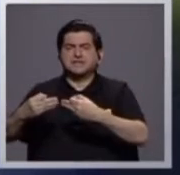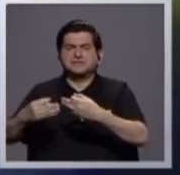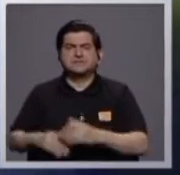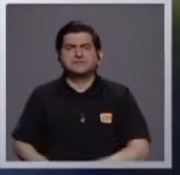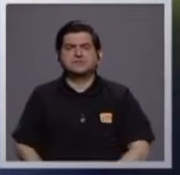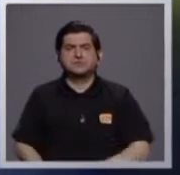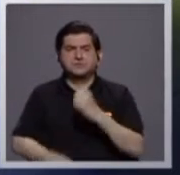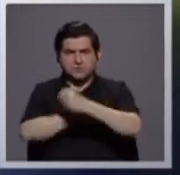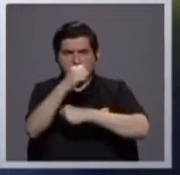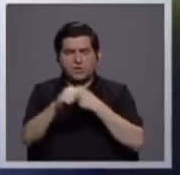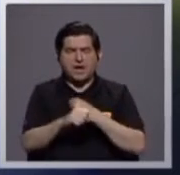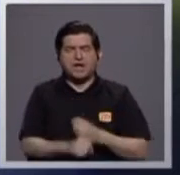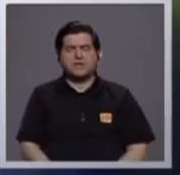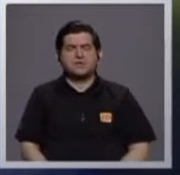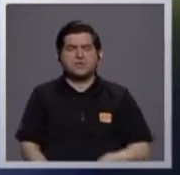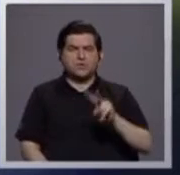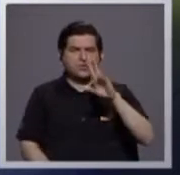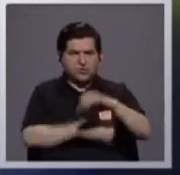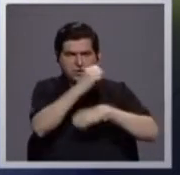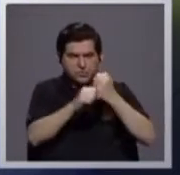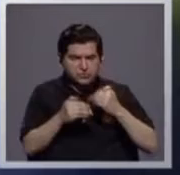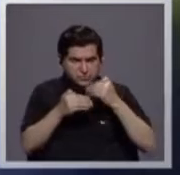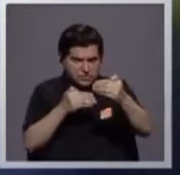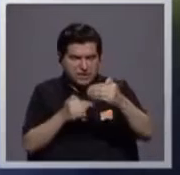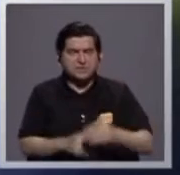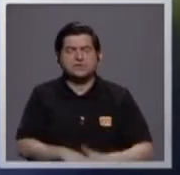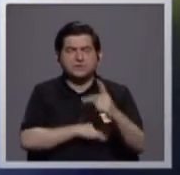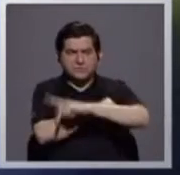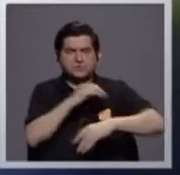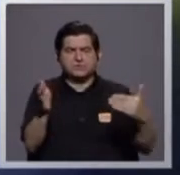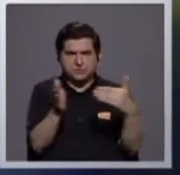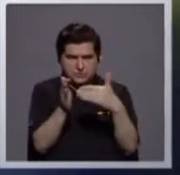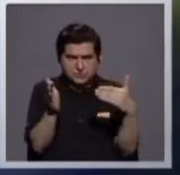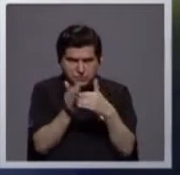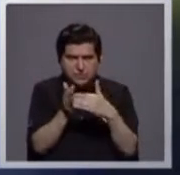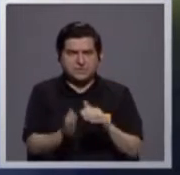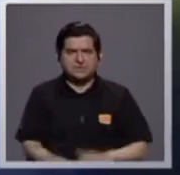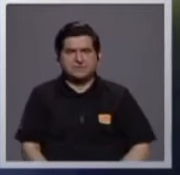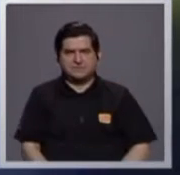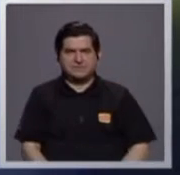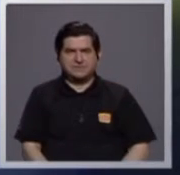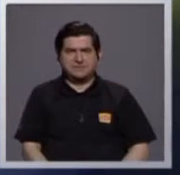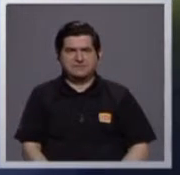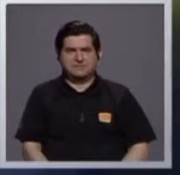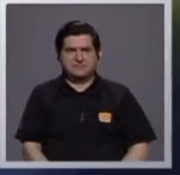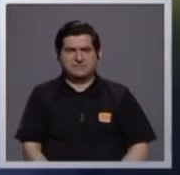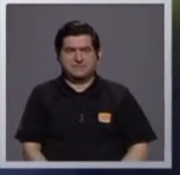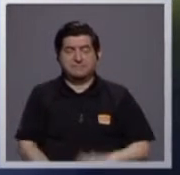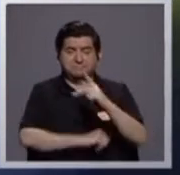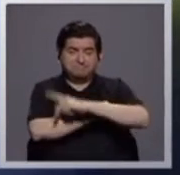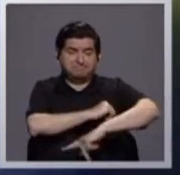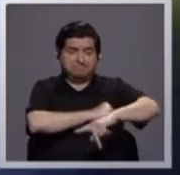que el año del bicentenario y de ahí en adelante el país retome su